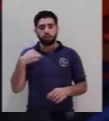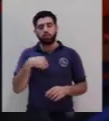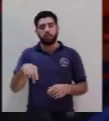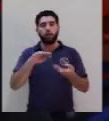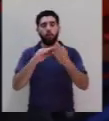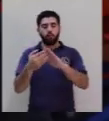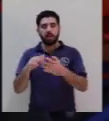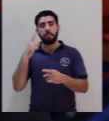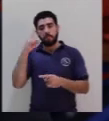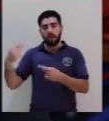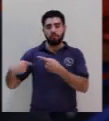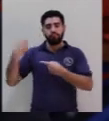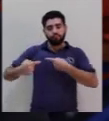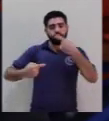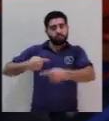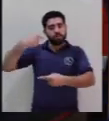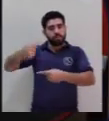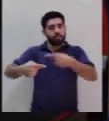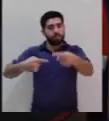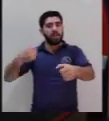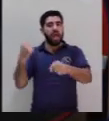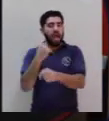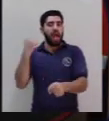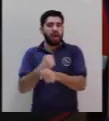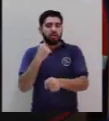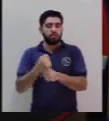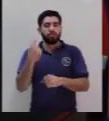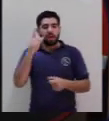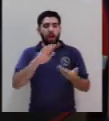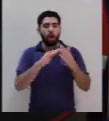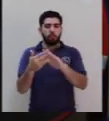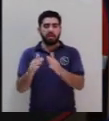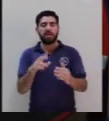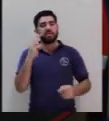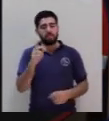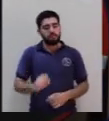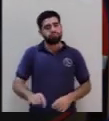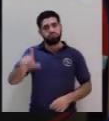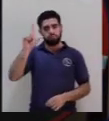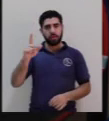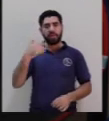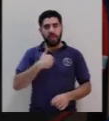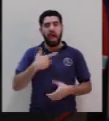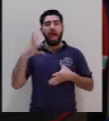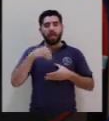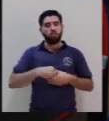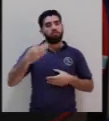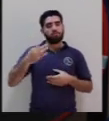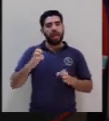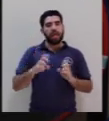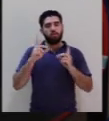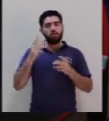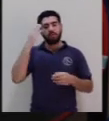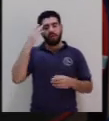estas comunidades sean amigables con la naturaleza. Achikek ochine kapen, rok ochine kajik kan ronoje di kena ojre katit